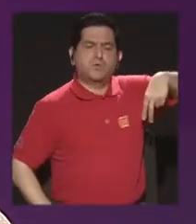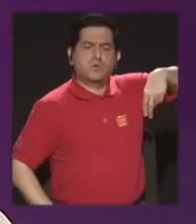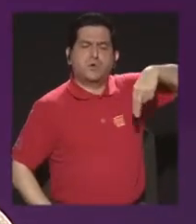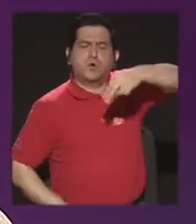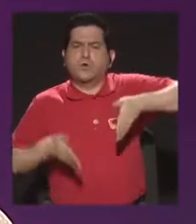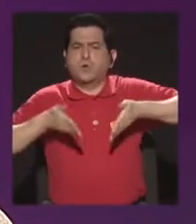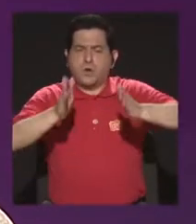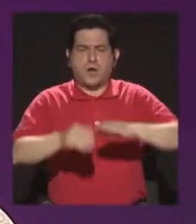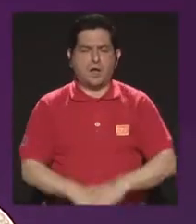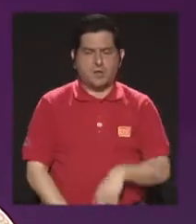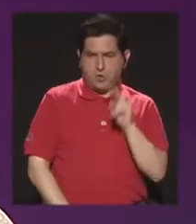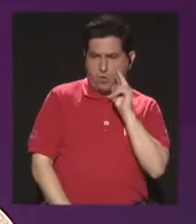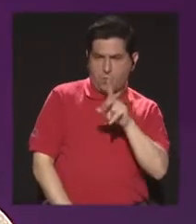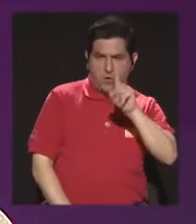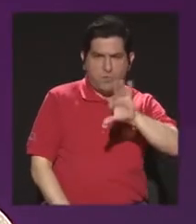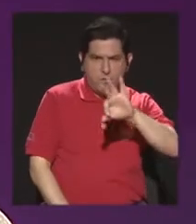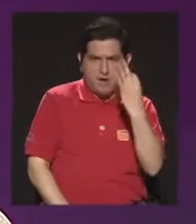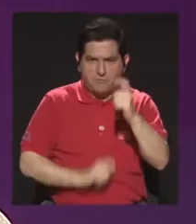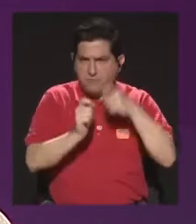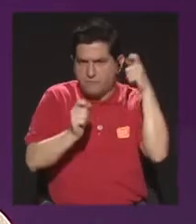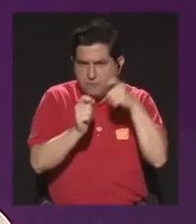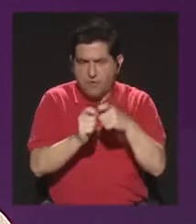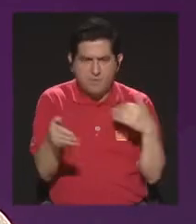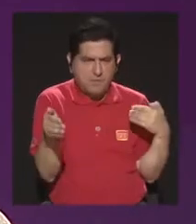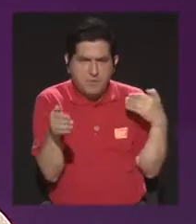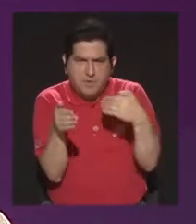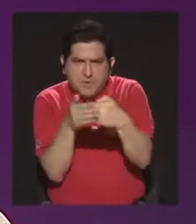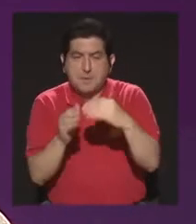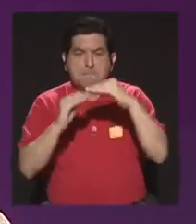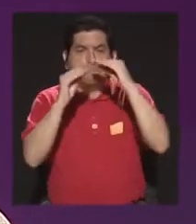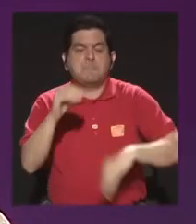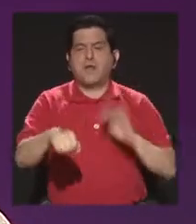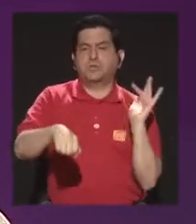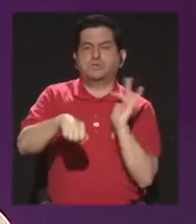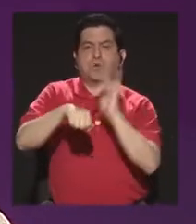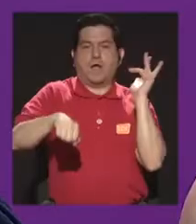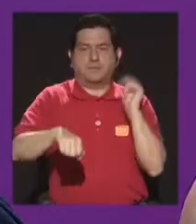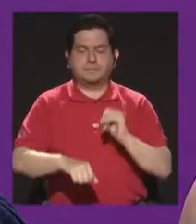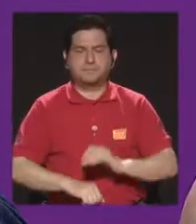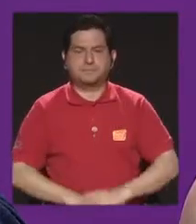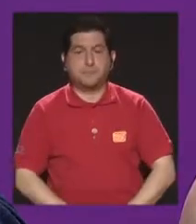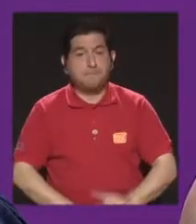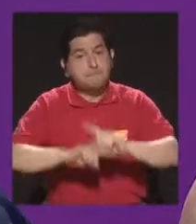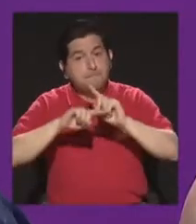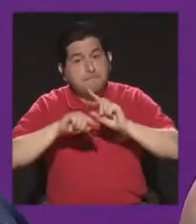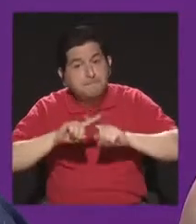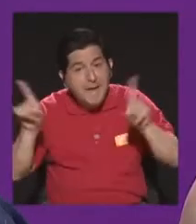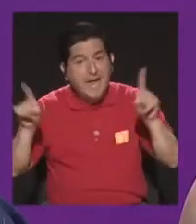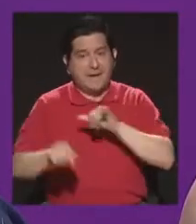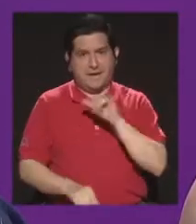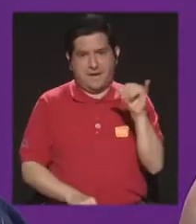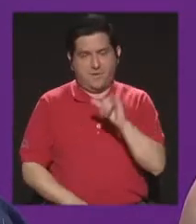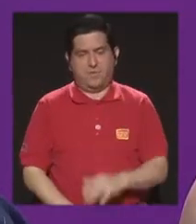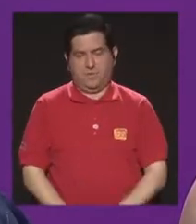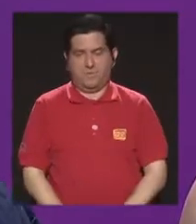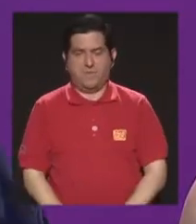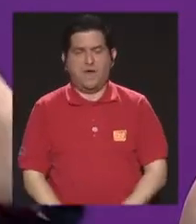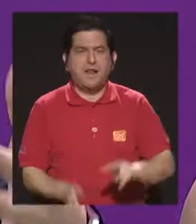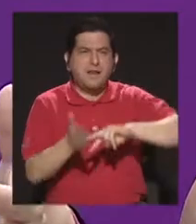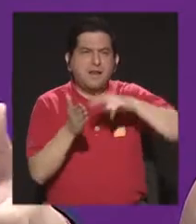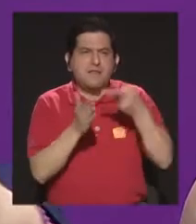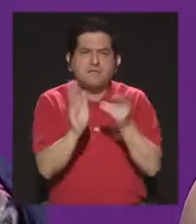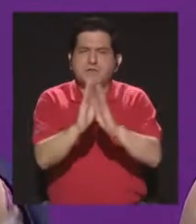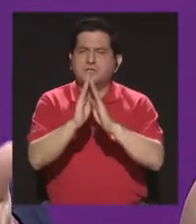calle, ni que me vean de cierta manera, ni que se me acerquen, ni mucho menos que me toquen. Pero también manejamos la definición